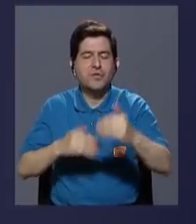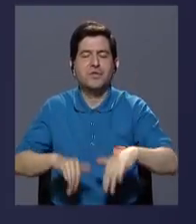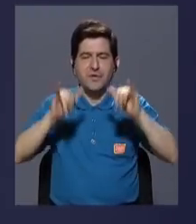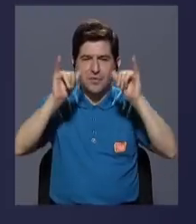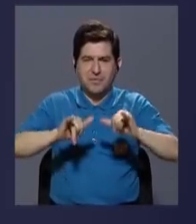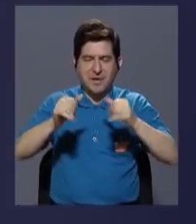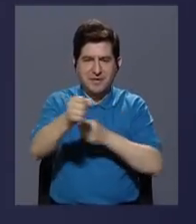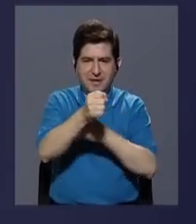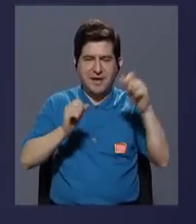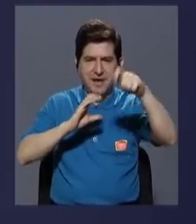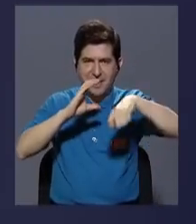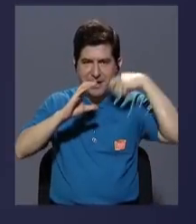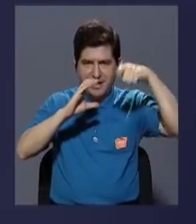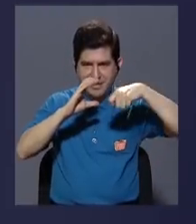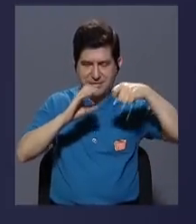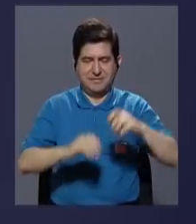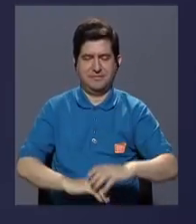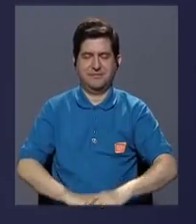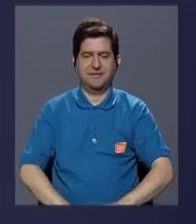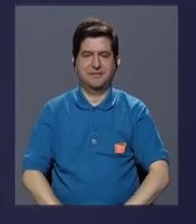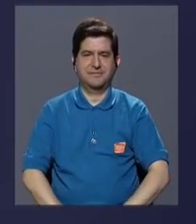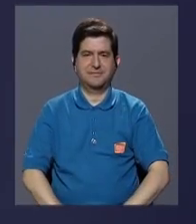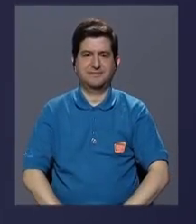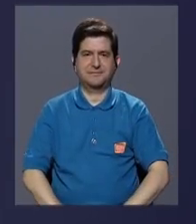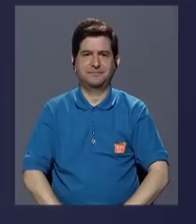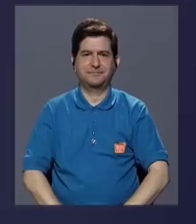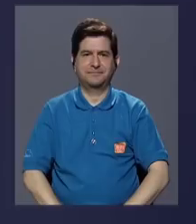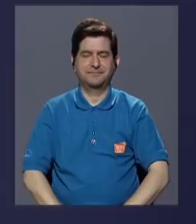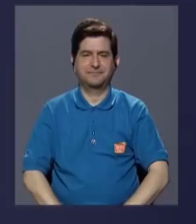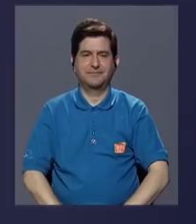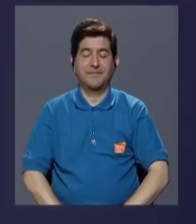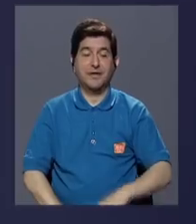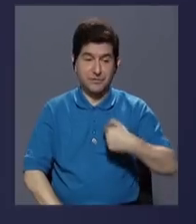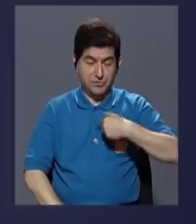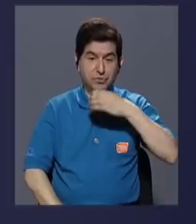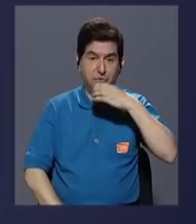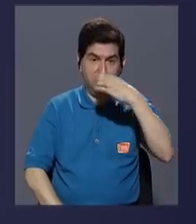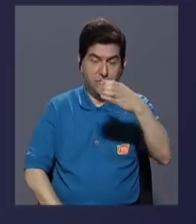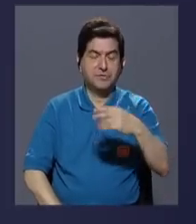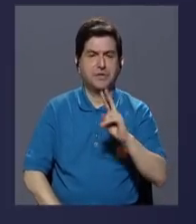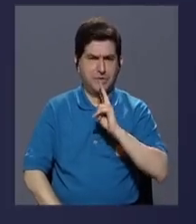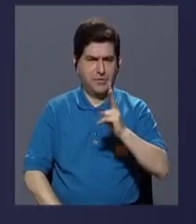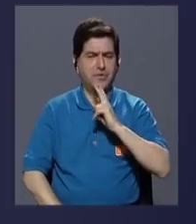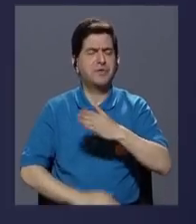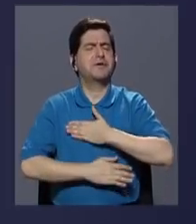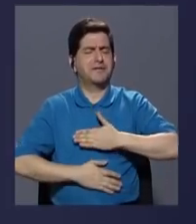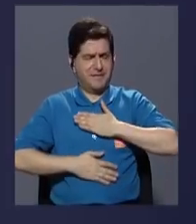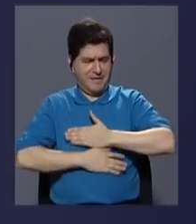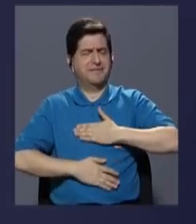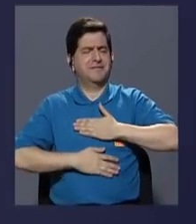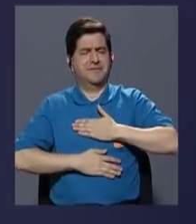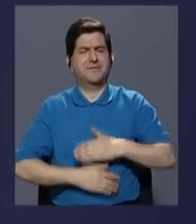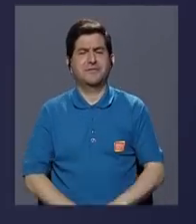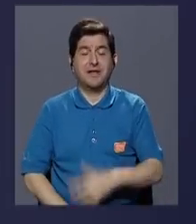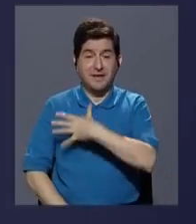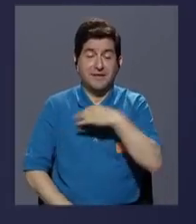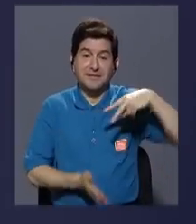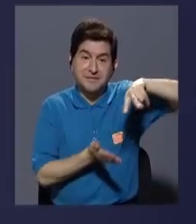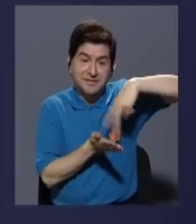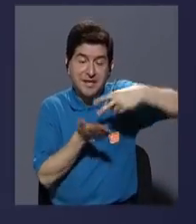llenas a las costarricenses yo se la recomiendo de verdad que la va a disfrutar si le gusta el baile probablemente